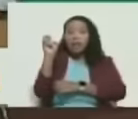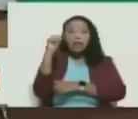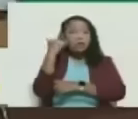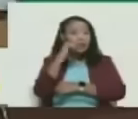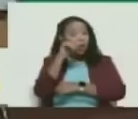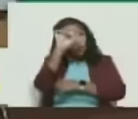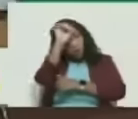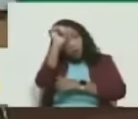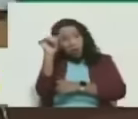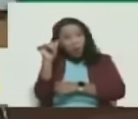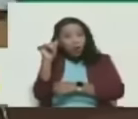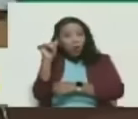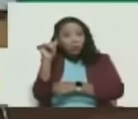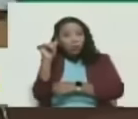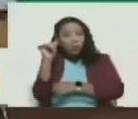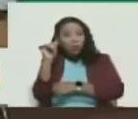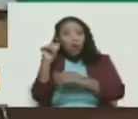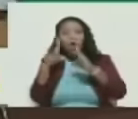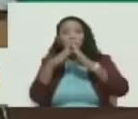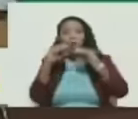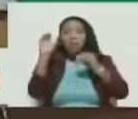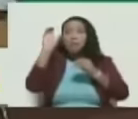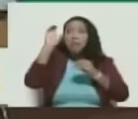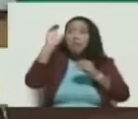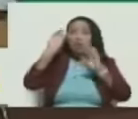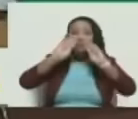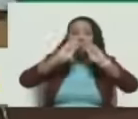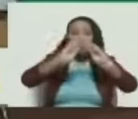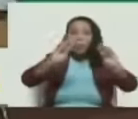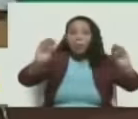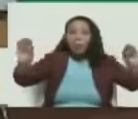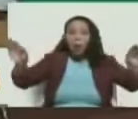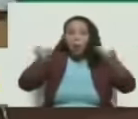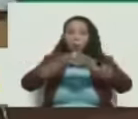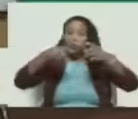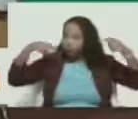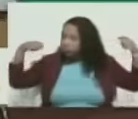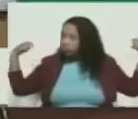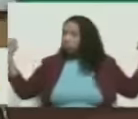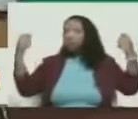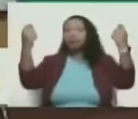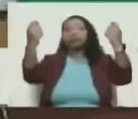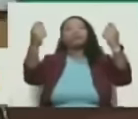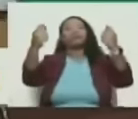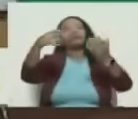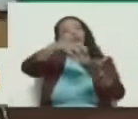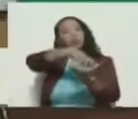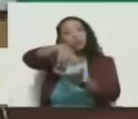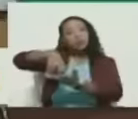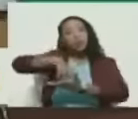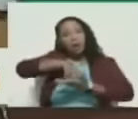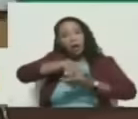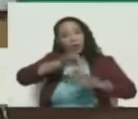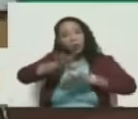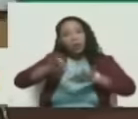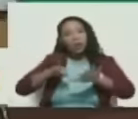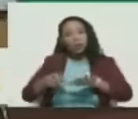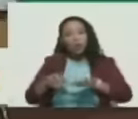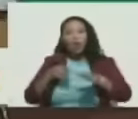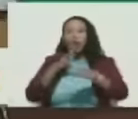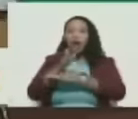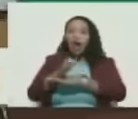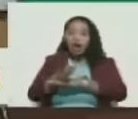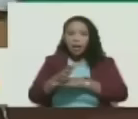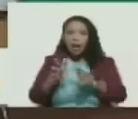domingo convocamos a todo el país, a todos los comandos de campaña, estadales y municipales, a una gran jornada de